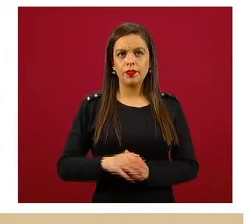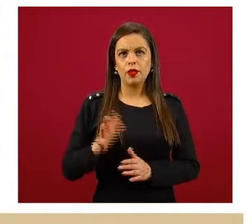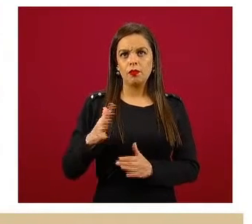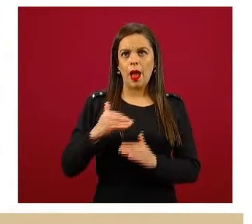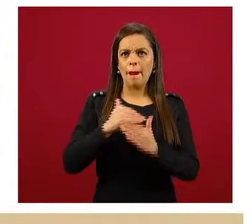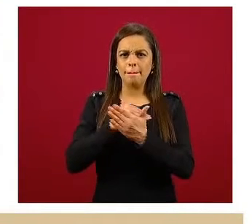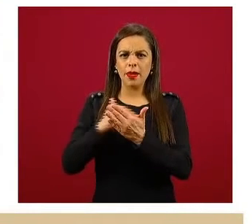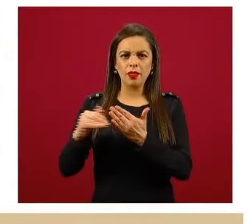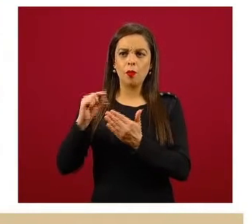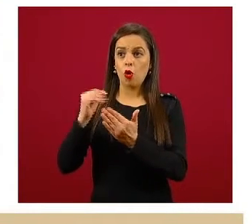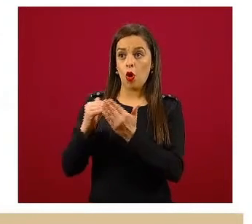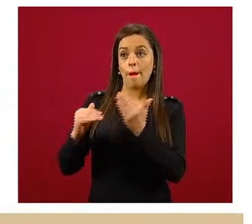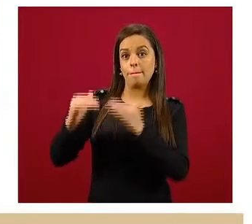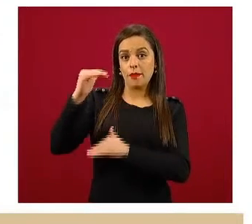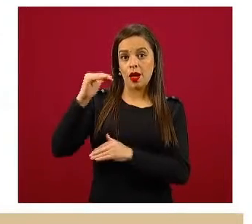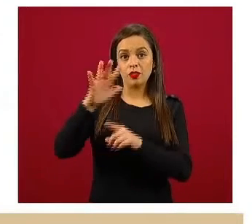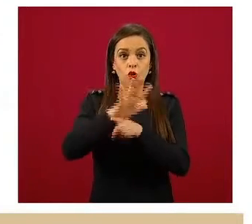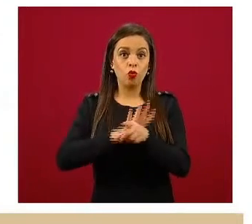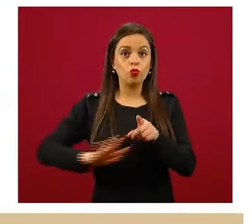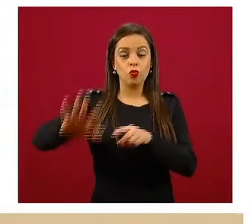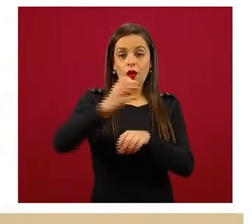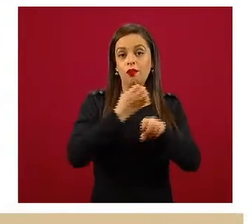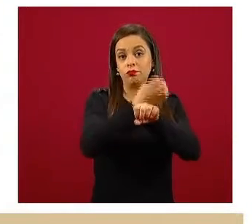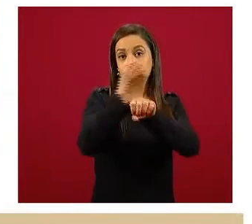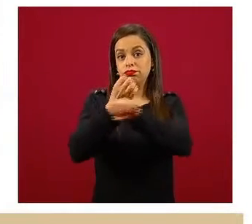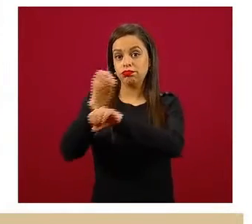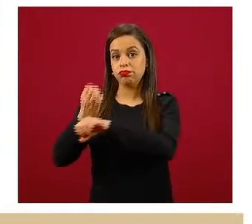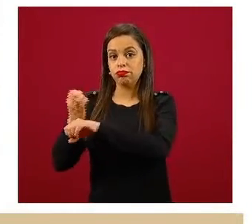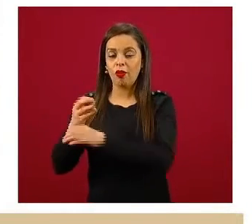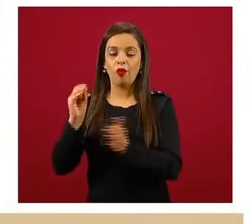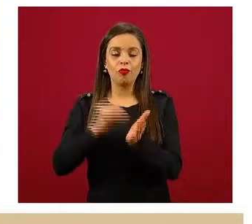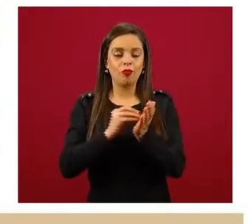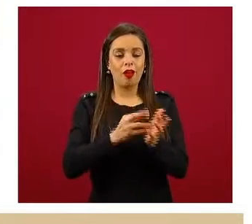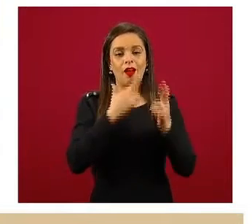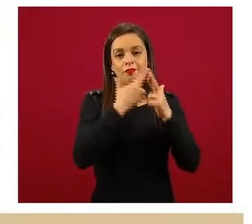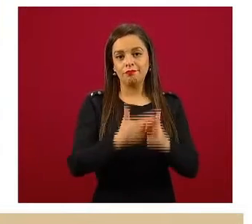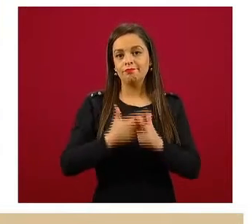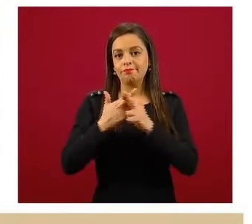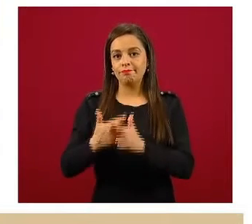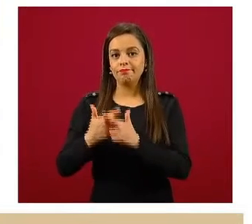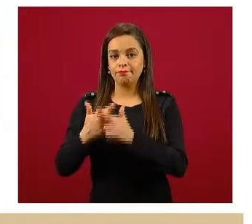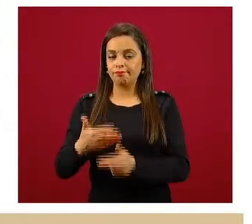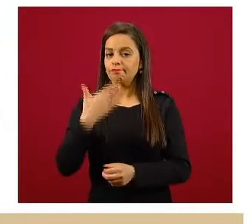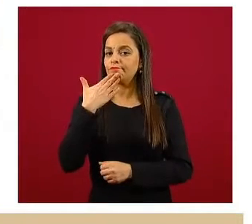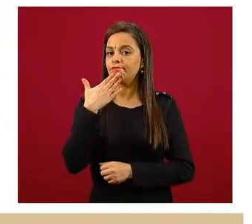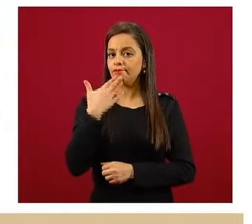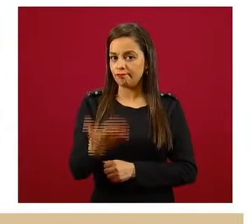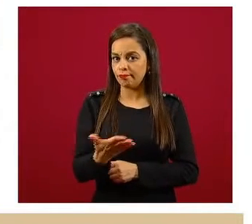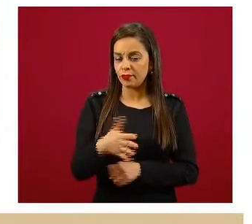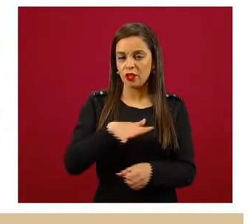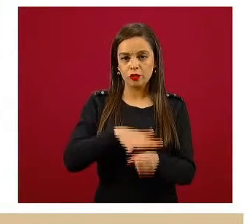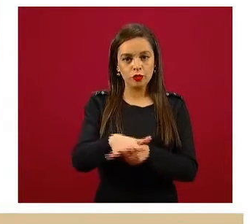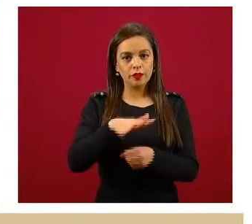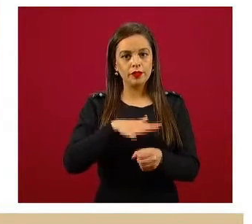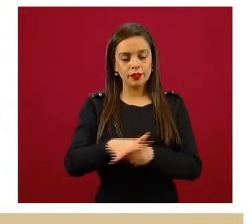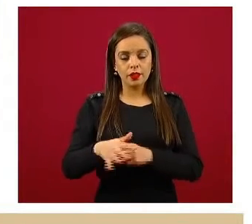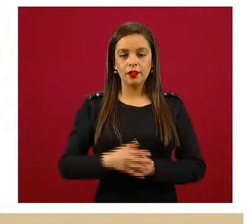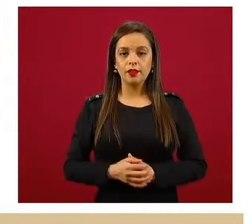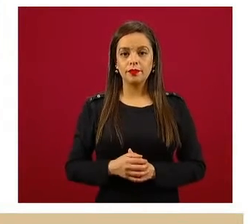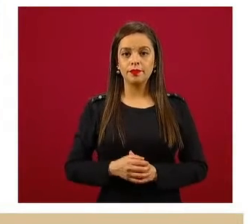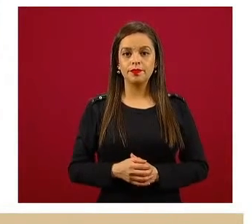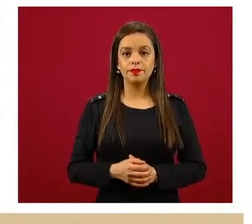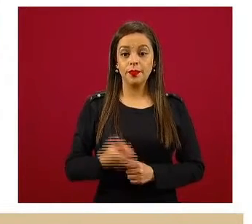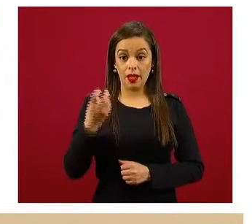de todas las entidades federativas todavía tienen una buena disponibilidad de estas camas. Y eso es lo que en su momento también